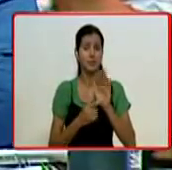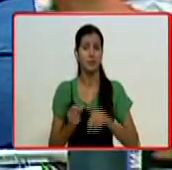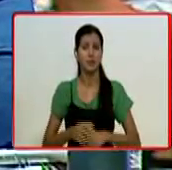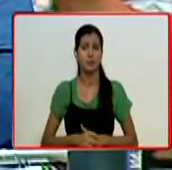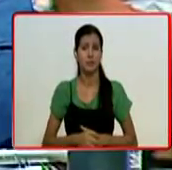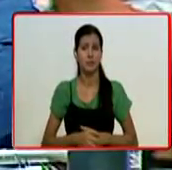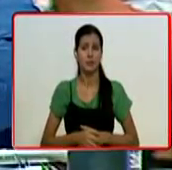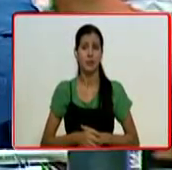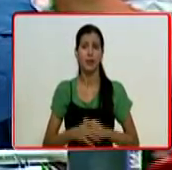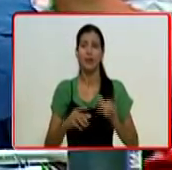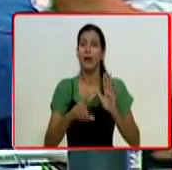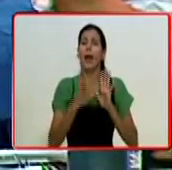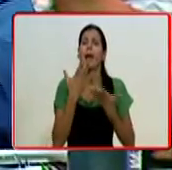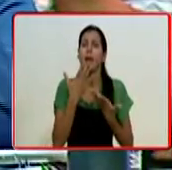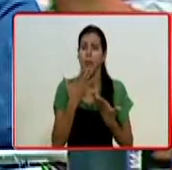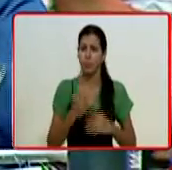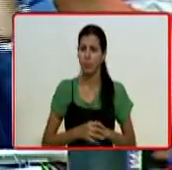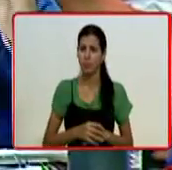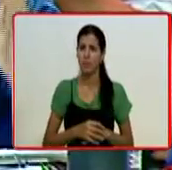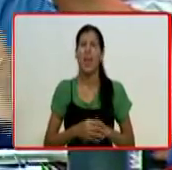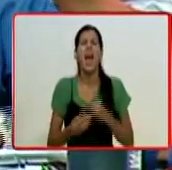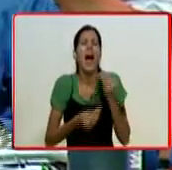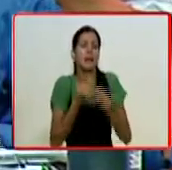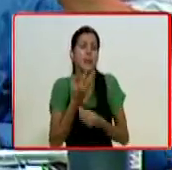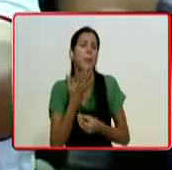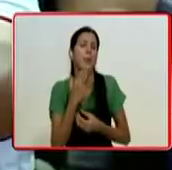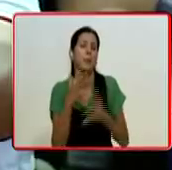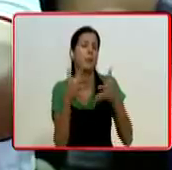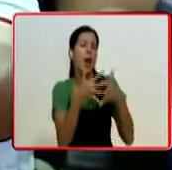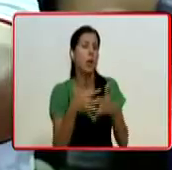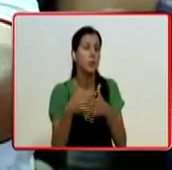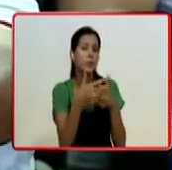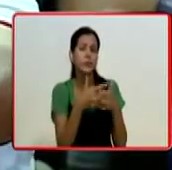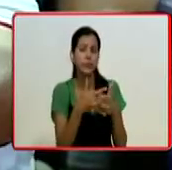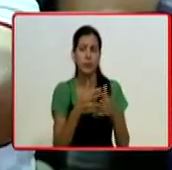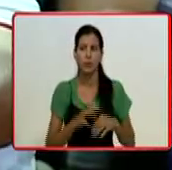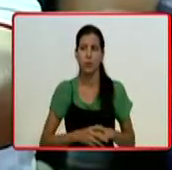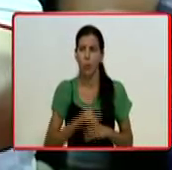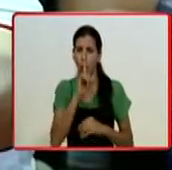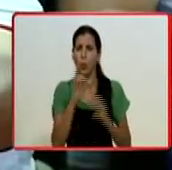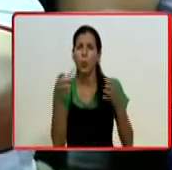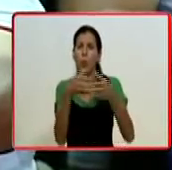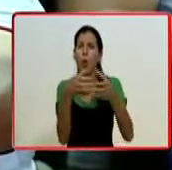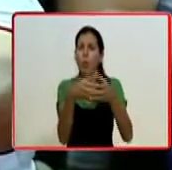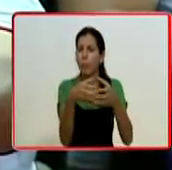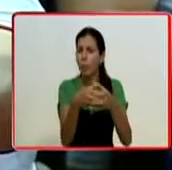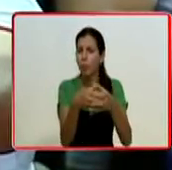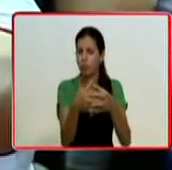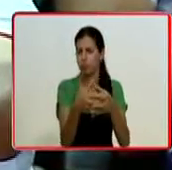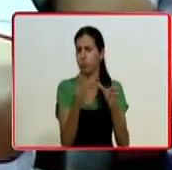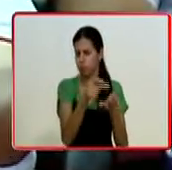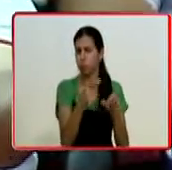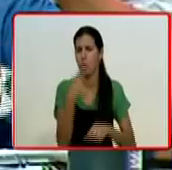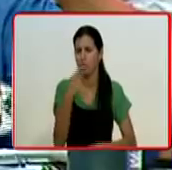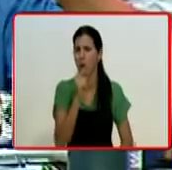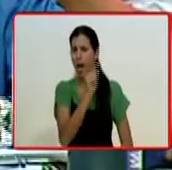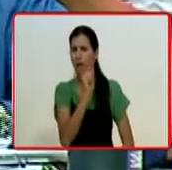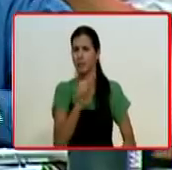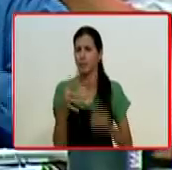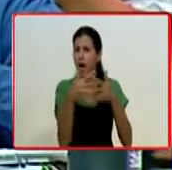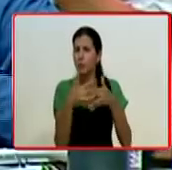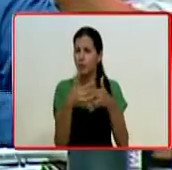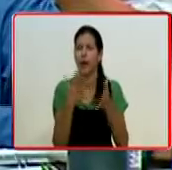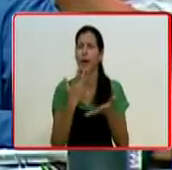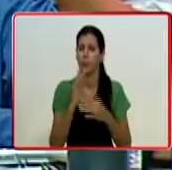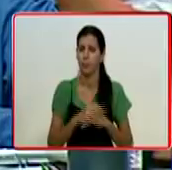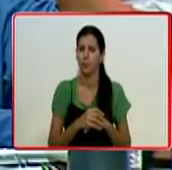¿Qué harían en Estados Unidos si un partido, un grupo de partidos políticos,